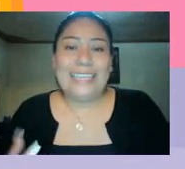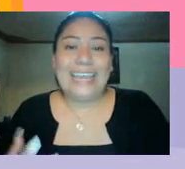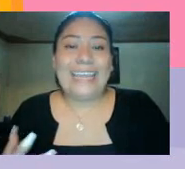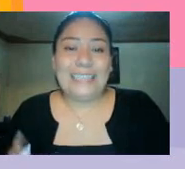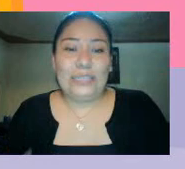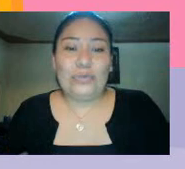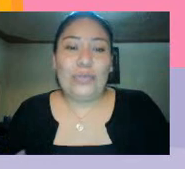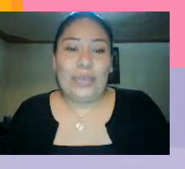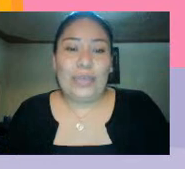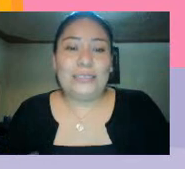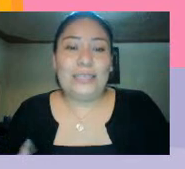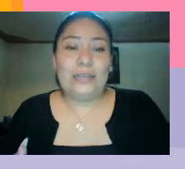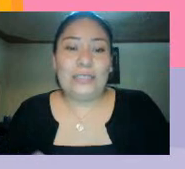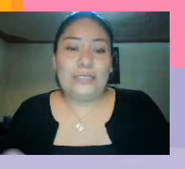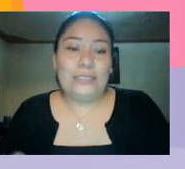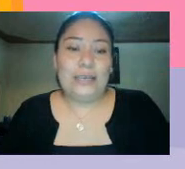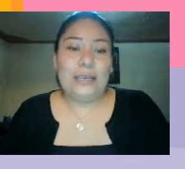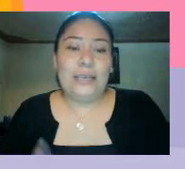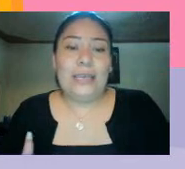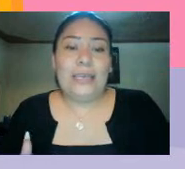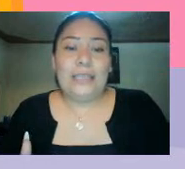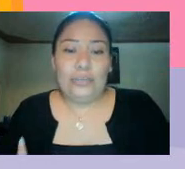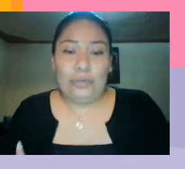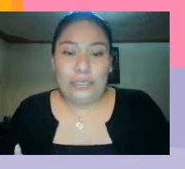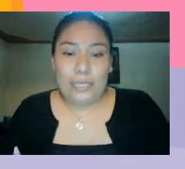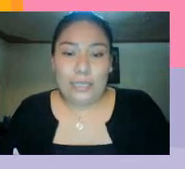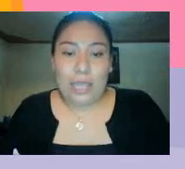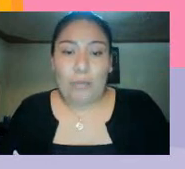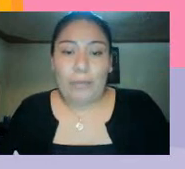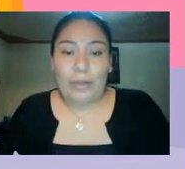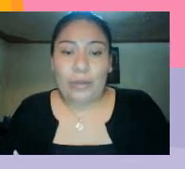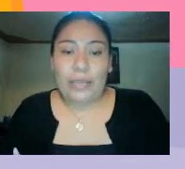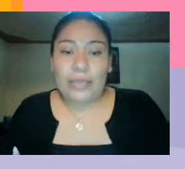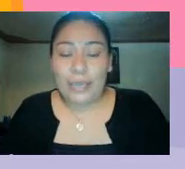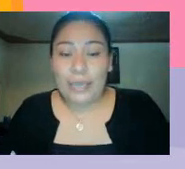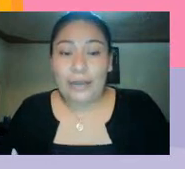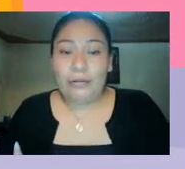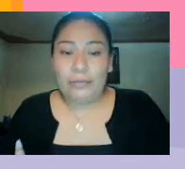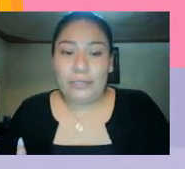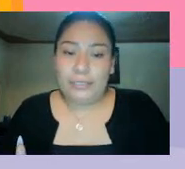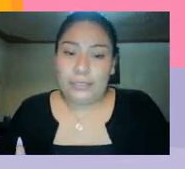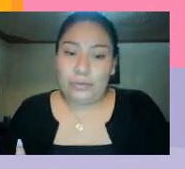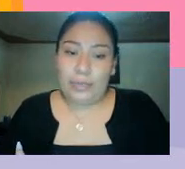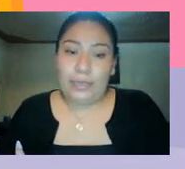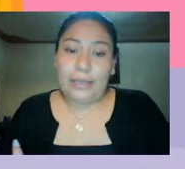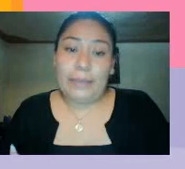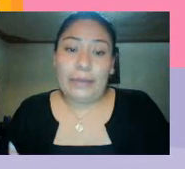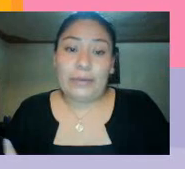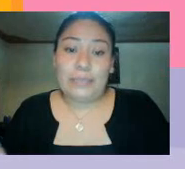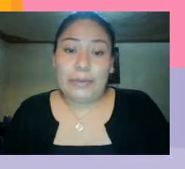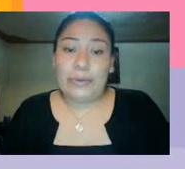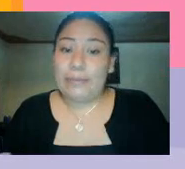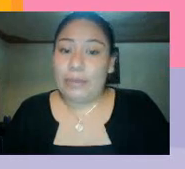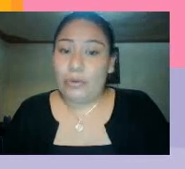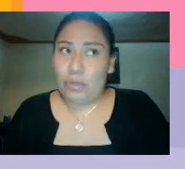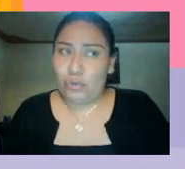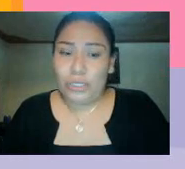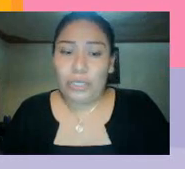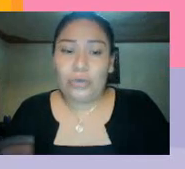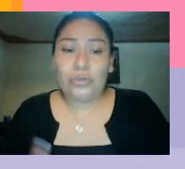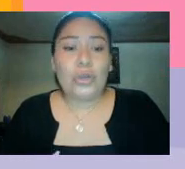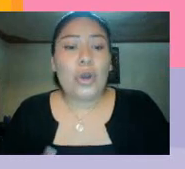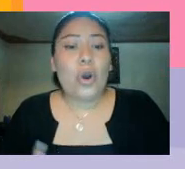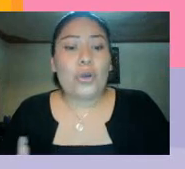¿Cuál sería el título de esta noticia? Niño rescatado, perro callejero. Inciso B, el perro es el mejor amigo de